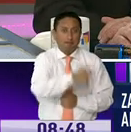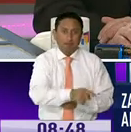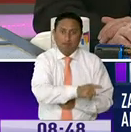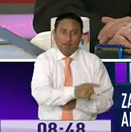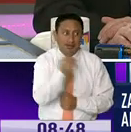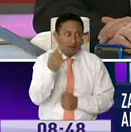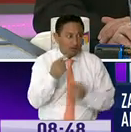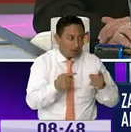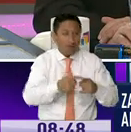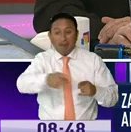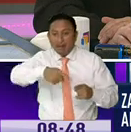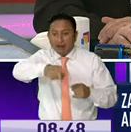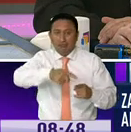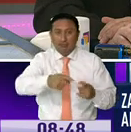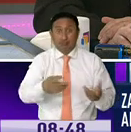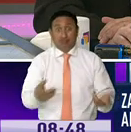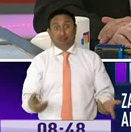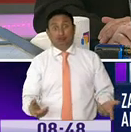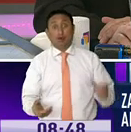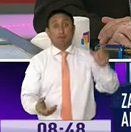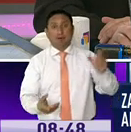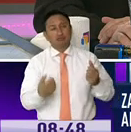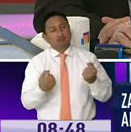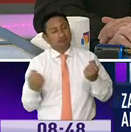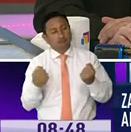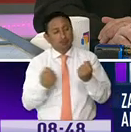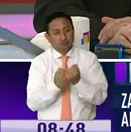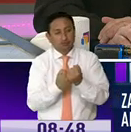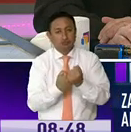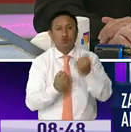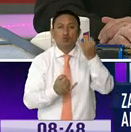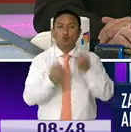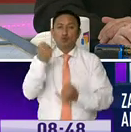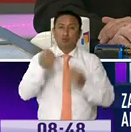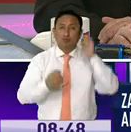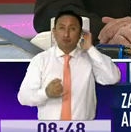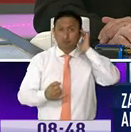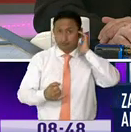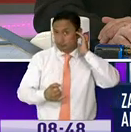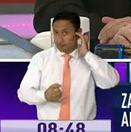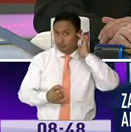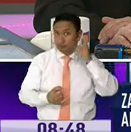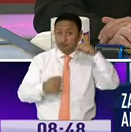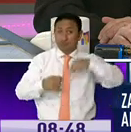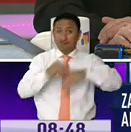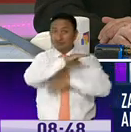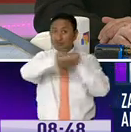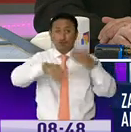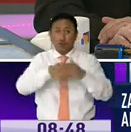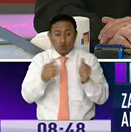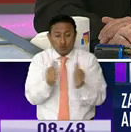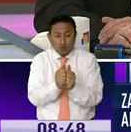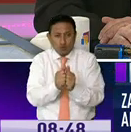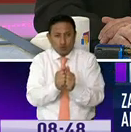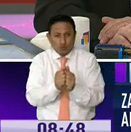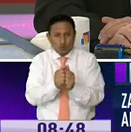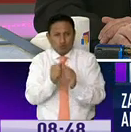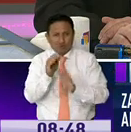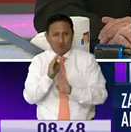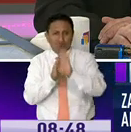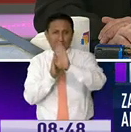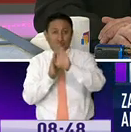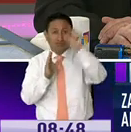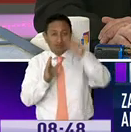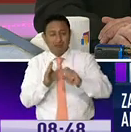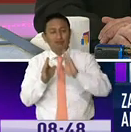emergencia tan grave como esta, la gente tiene que apoyar. Y lo último, que a esta crisis la sacamos juntos, así que pongamos, eso